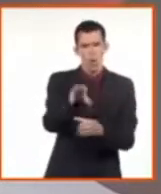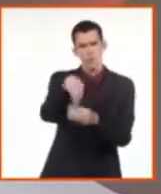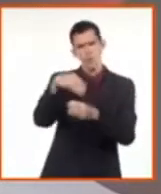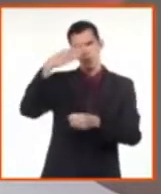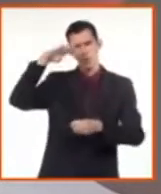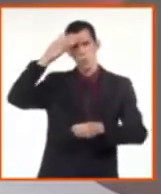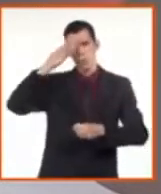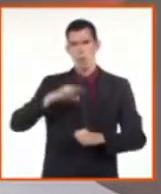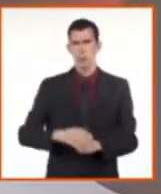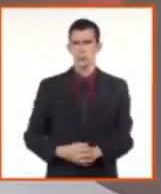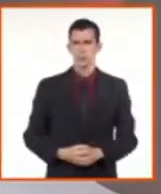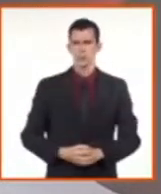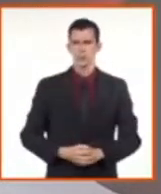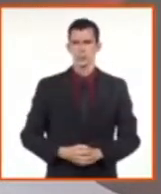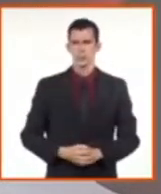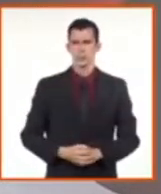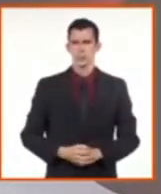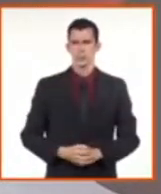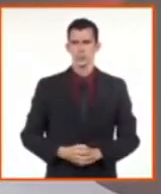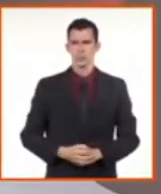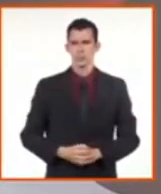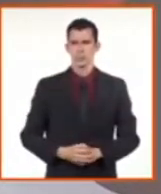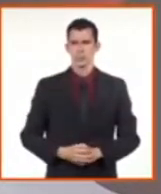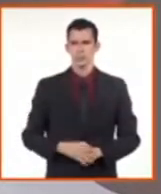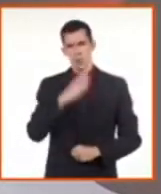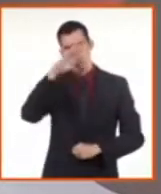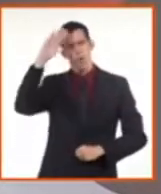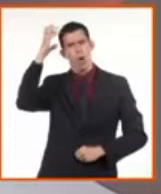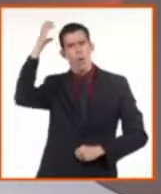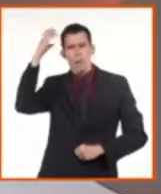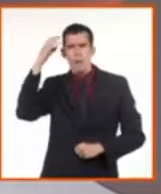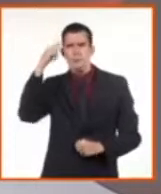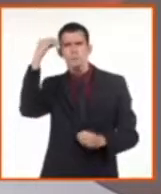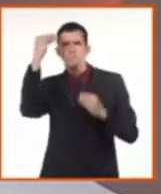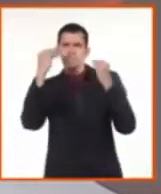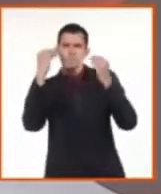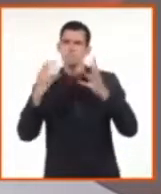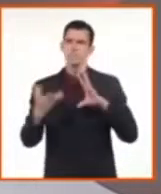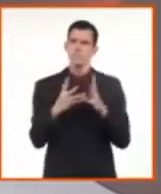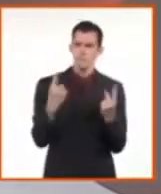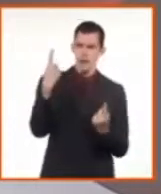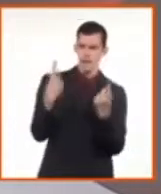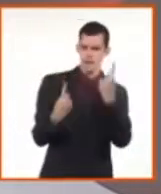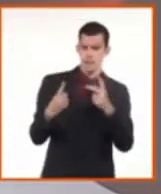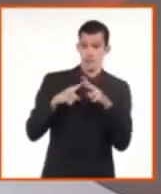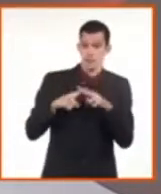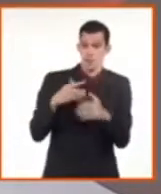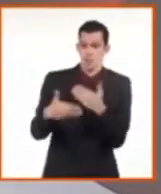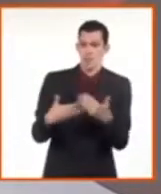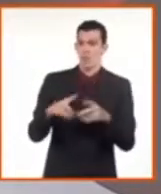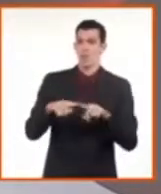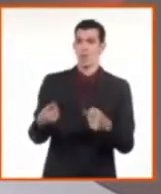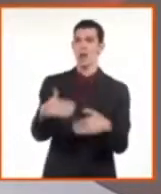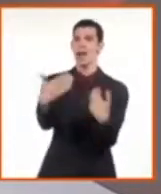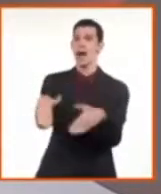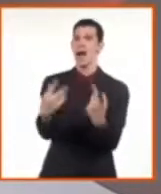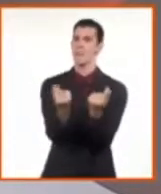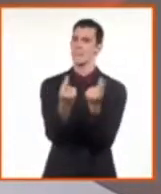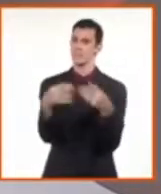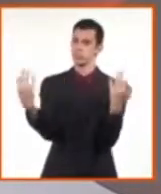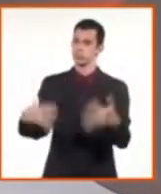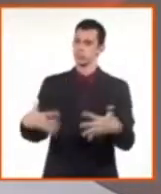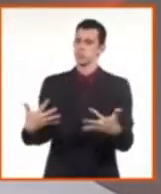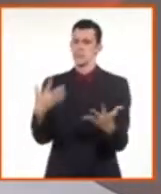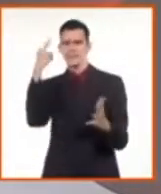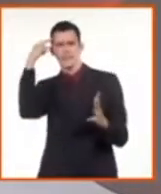un grupo de medidas realmente para enfrentar esta situación como por ejemplo el incremento del uso de las consignaciones